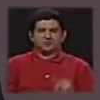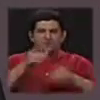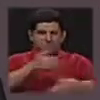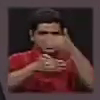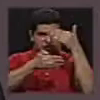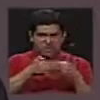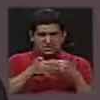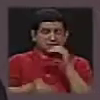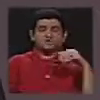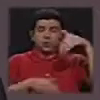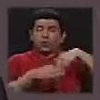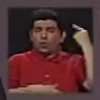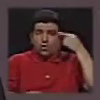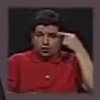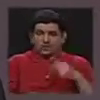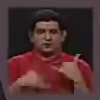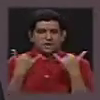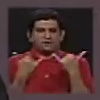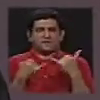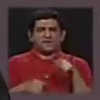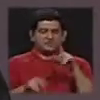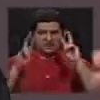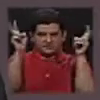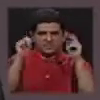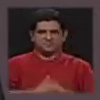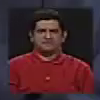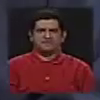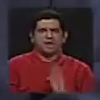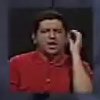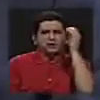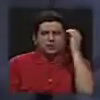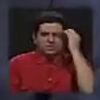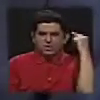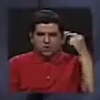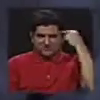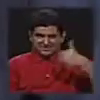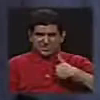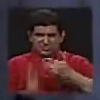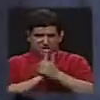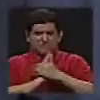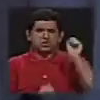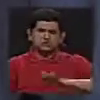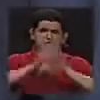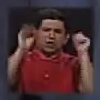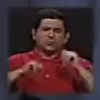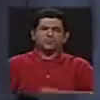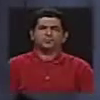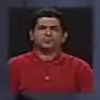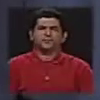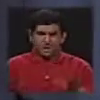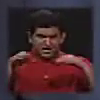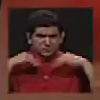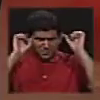detrás o en el gobierno o detrás del gobierno en este asunto. En la opinión de ustedes, ¿el Estado tendría la capacidad de asumirlo? Hay